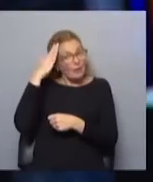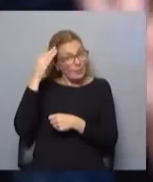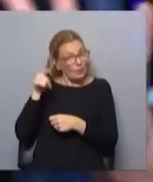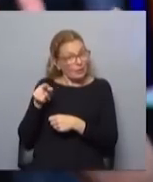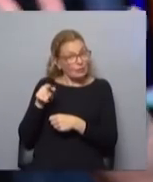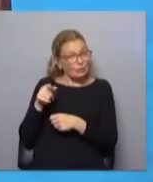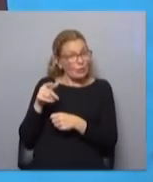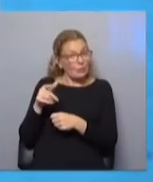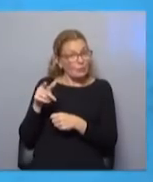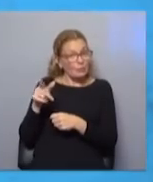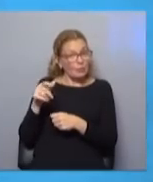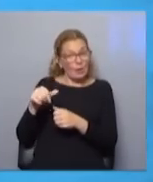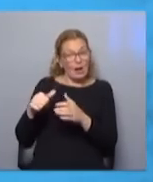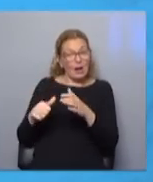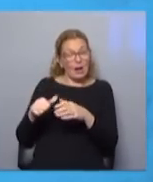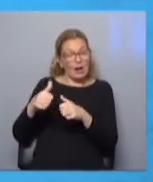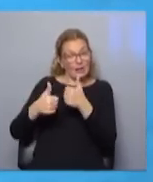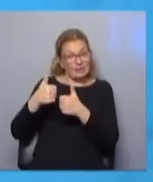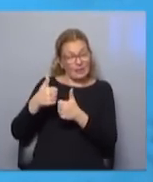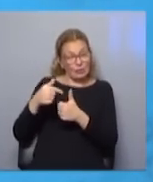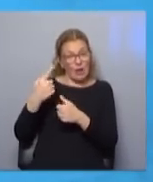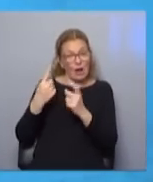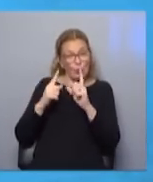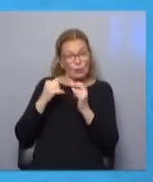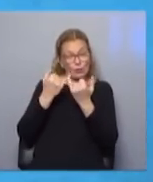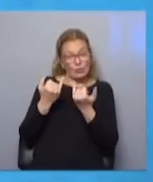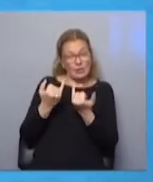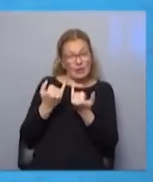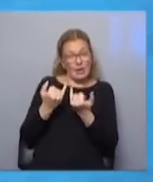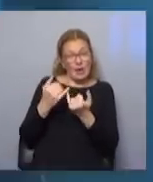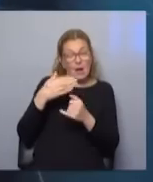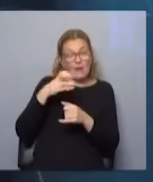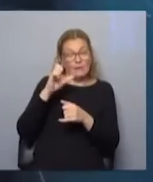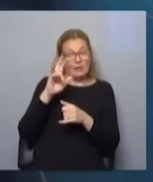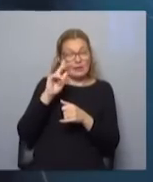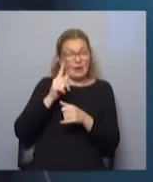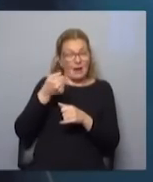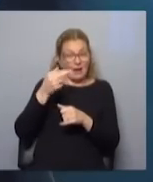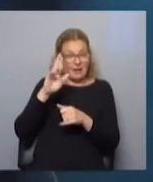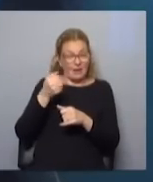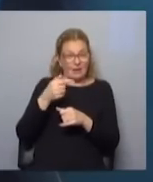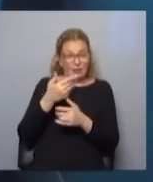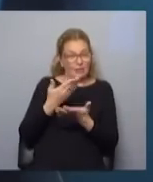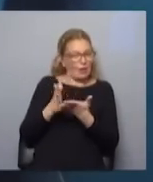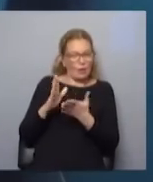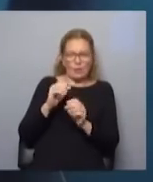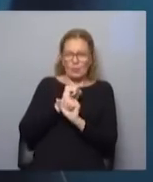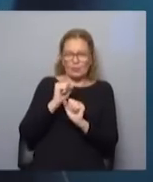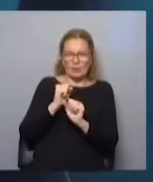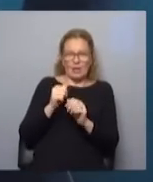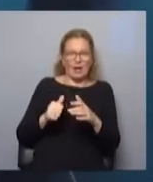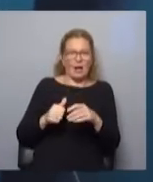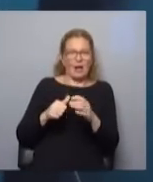puede tener sus propios candidatos de hecho aquí estuvo algunos días mario bergara viste hablamos de ese tema también aunque él descartó hablar de una posible candidatura